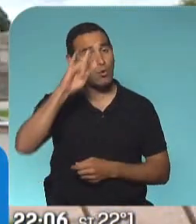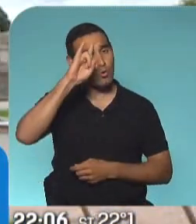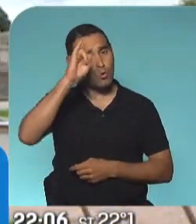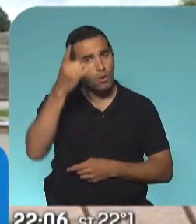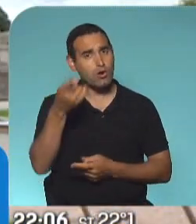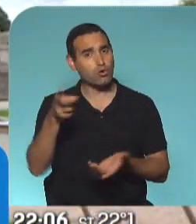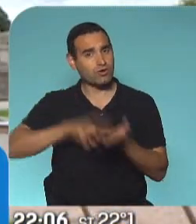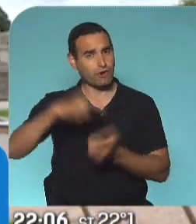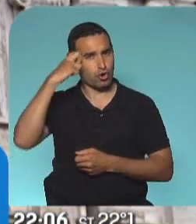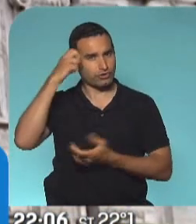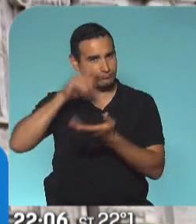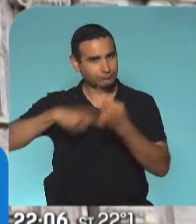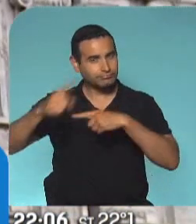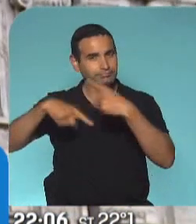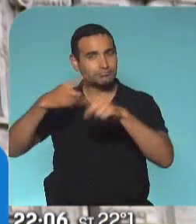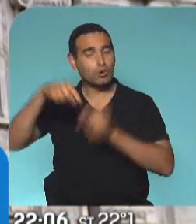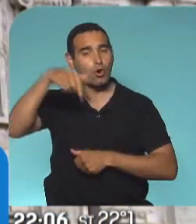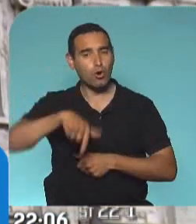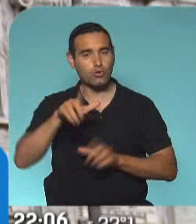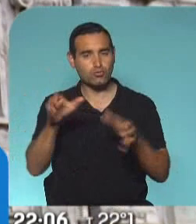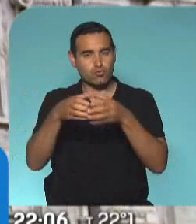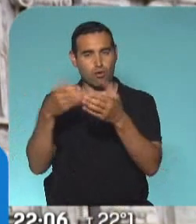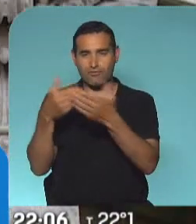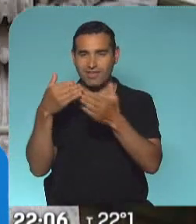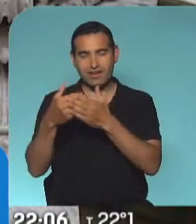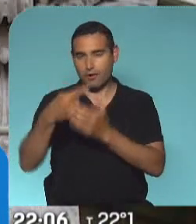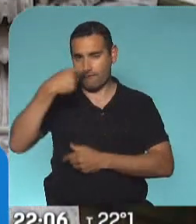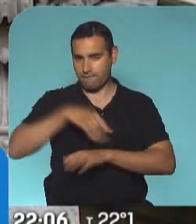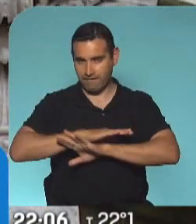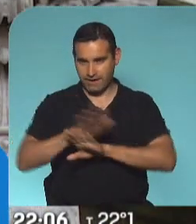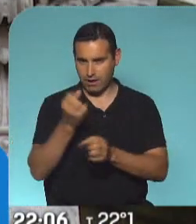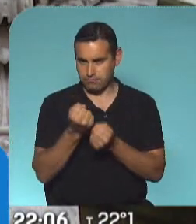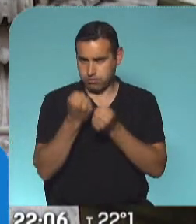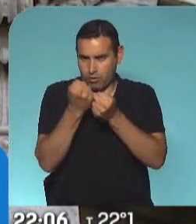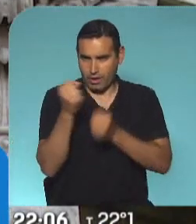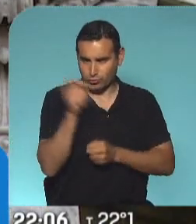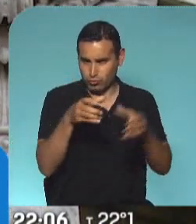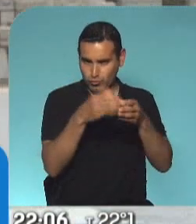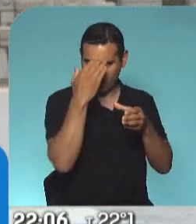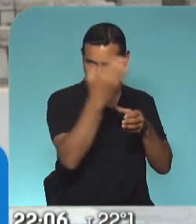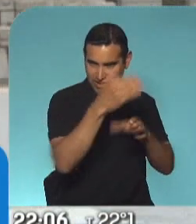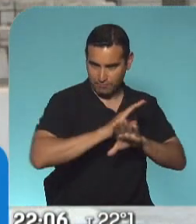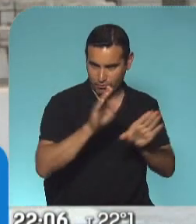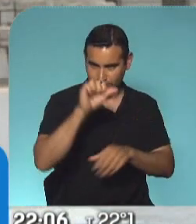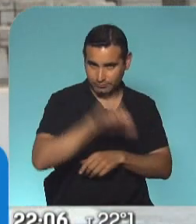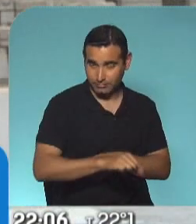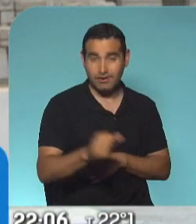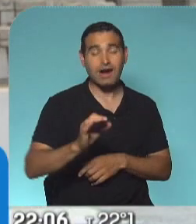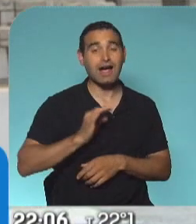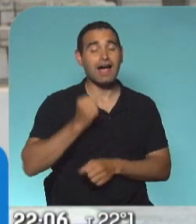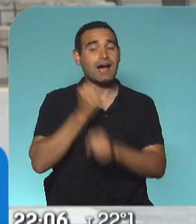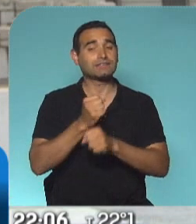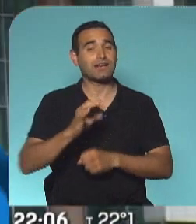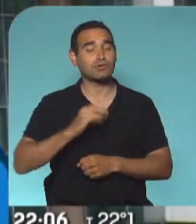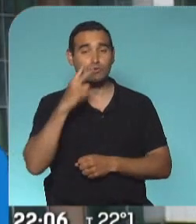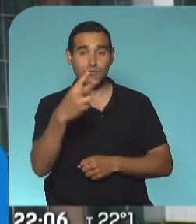su Congreso. Hoy, la alianza de derecha pone punto final al poderío parlamentario del Frente Amplio. Hasta 2025,